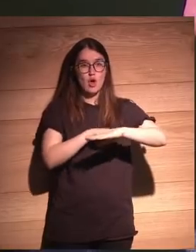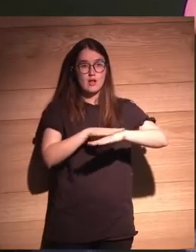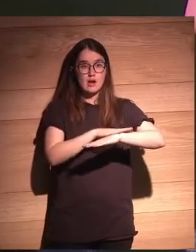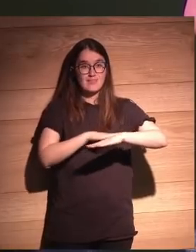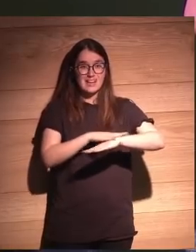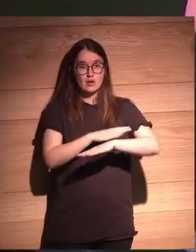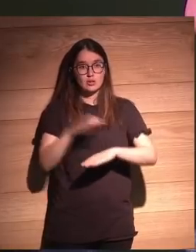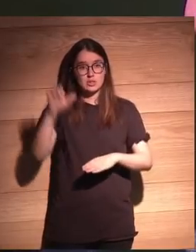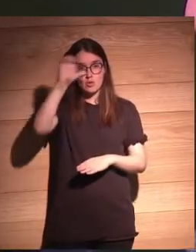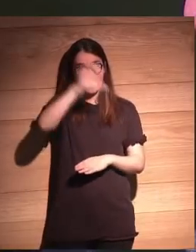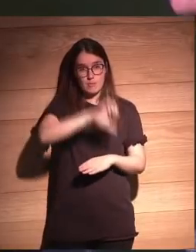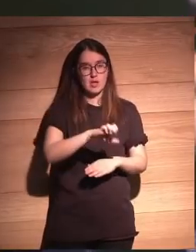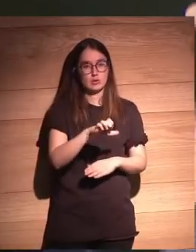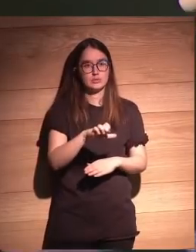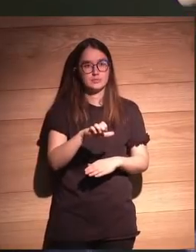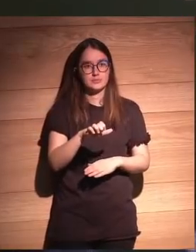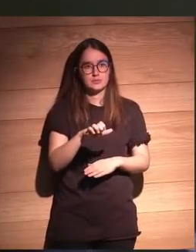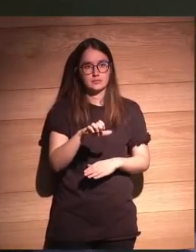gobiernos europeos, tuvieran